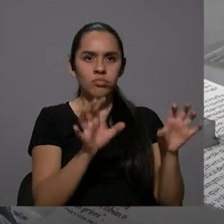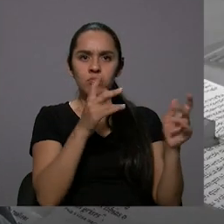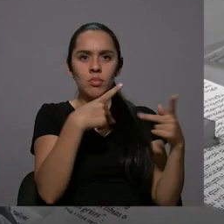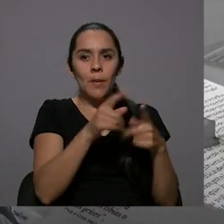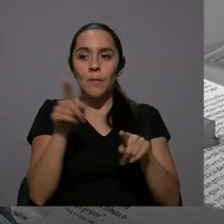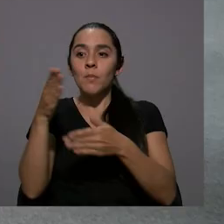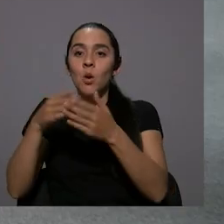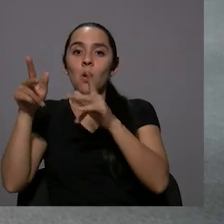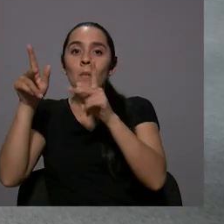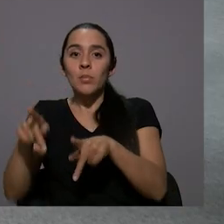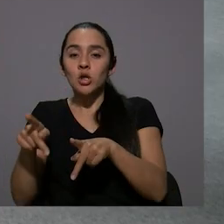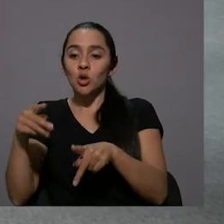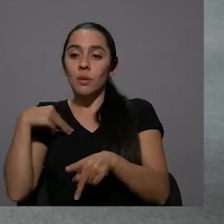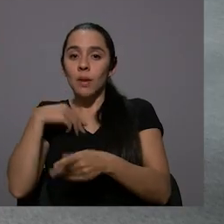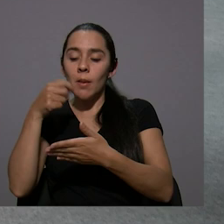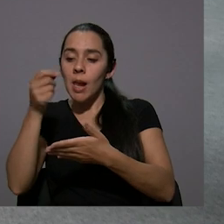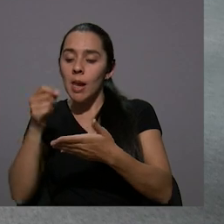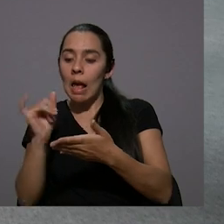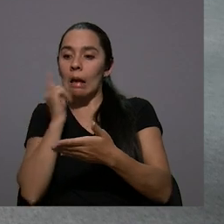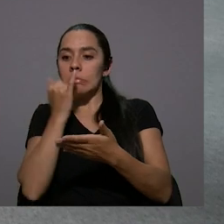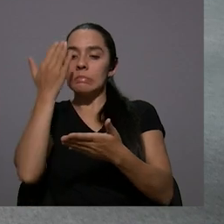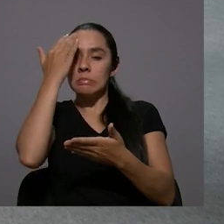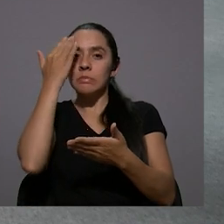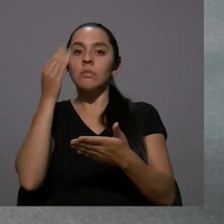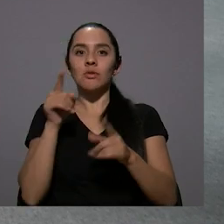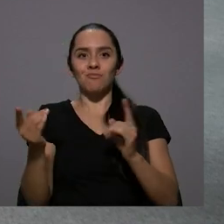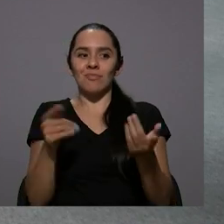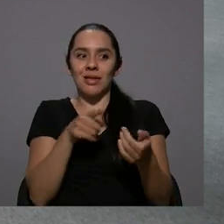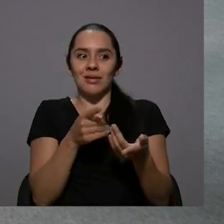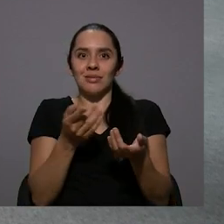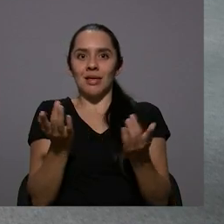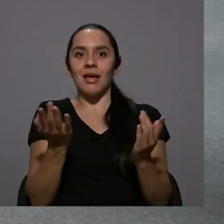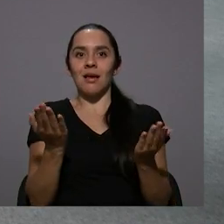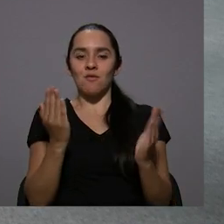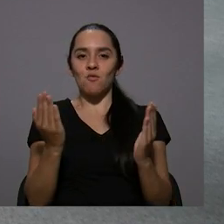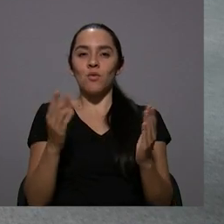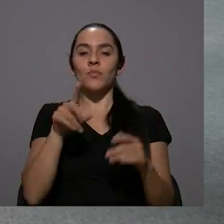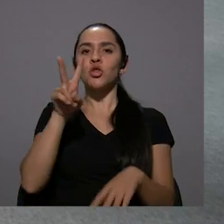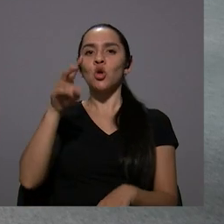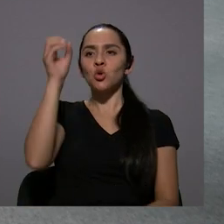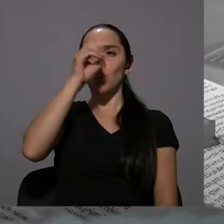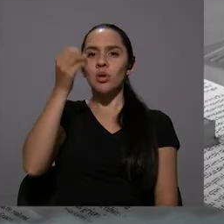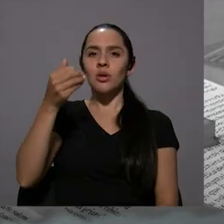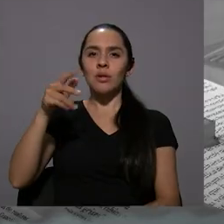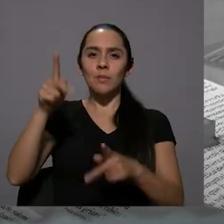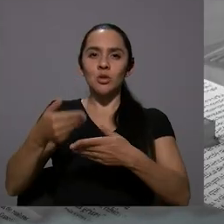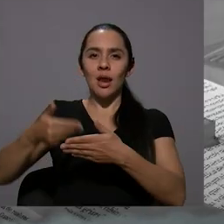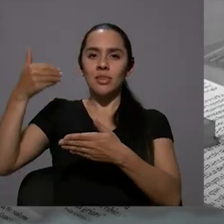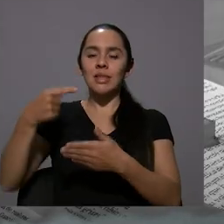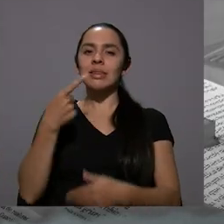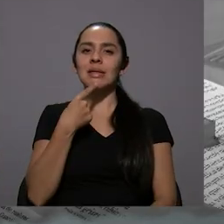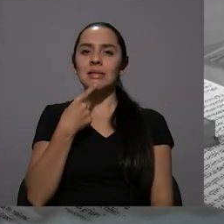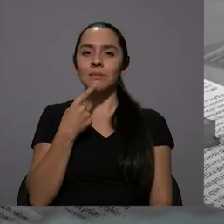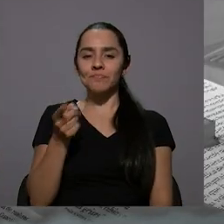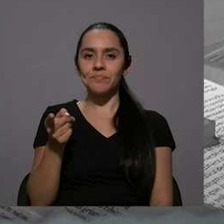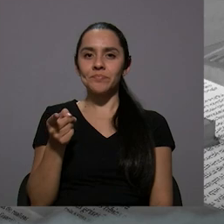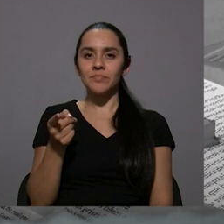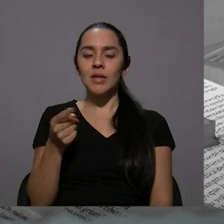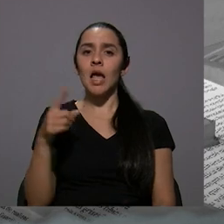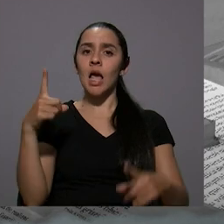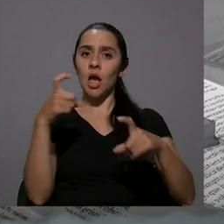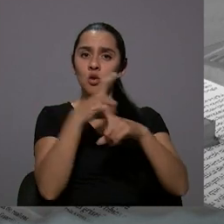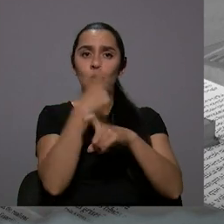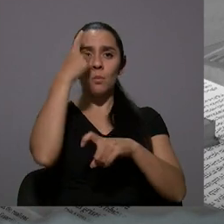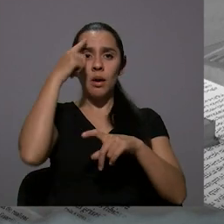eh las dos opiniones que nos daba los Señor las personas anteriores decían este es